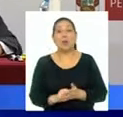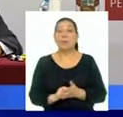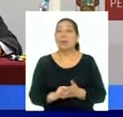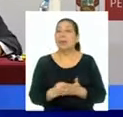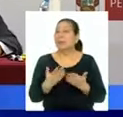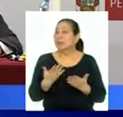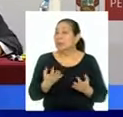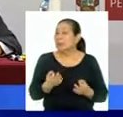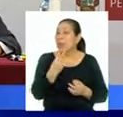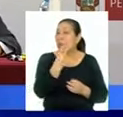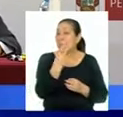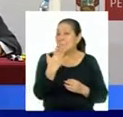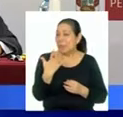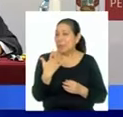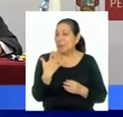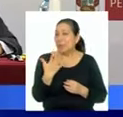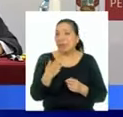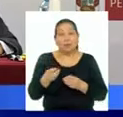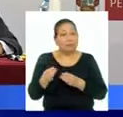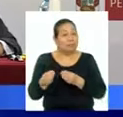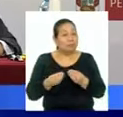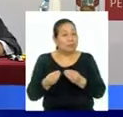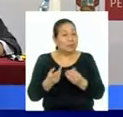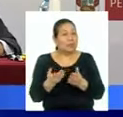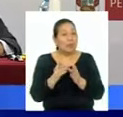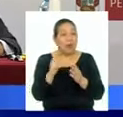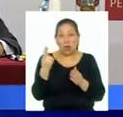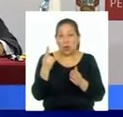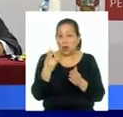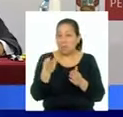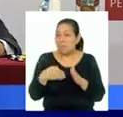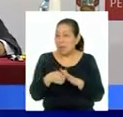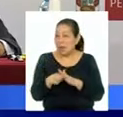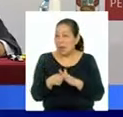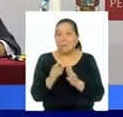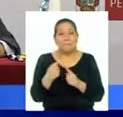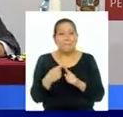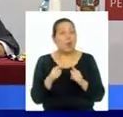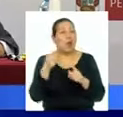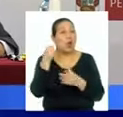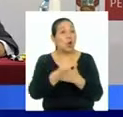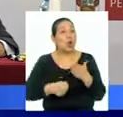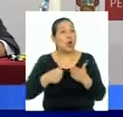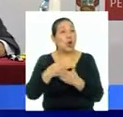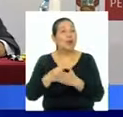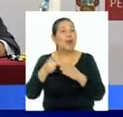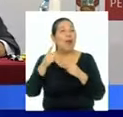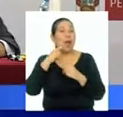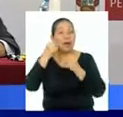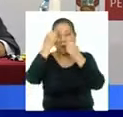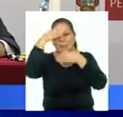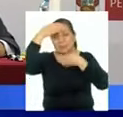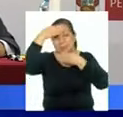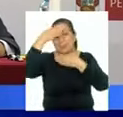¿no? Realizamos 25 megaoperativos contra el crimen organizado y se intensificó la lucha contra el terrorismo.